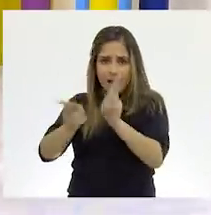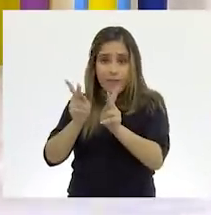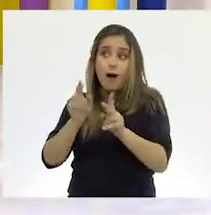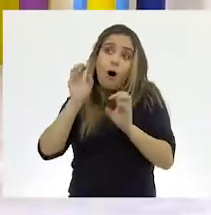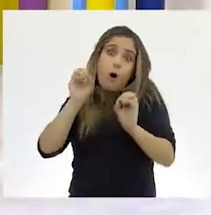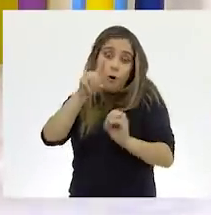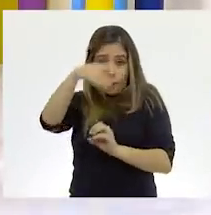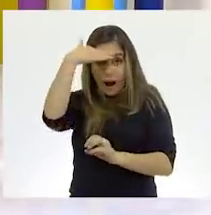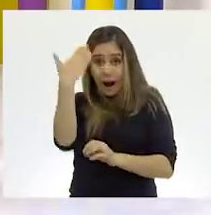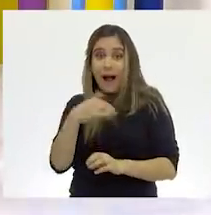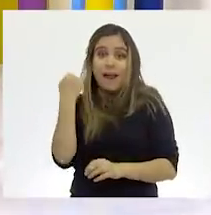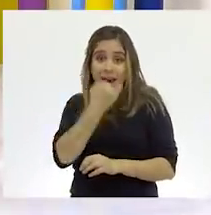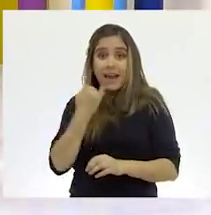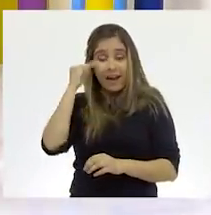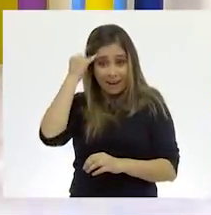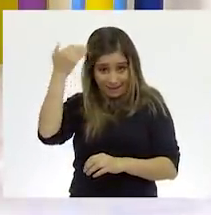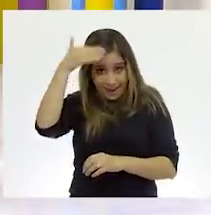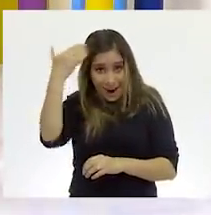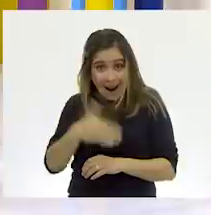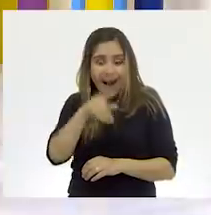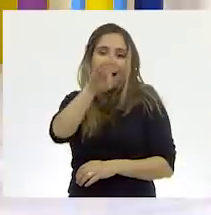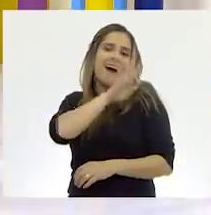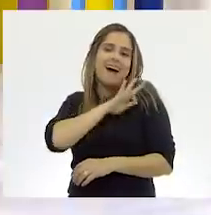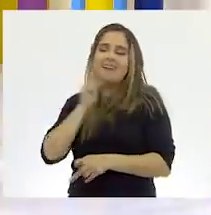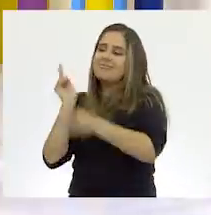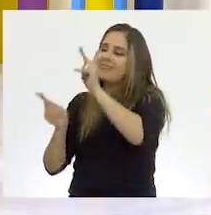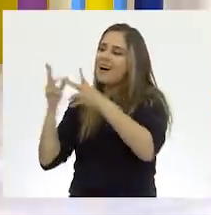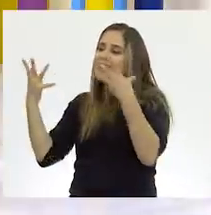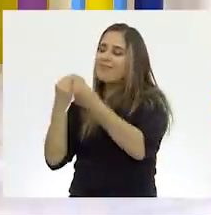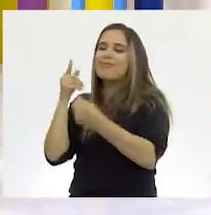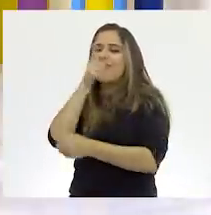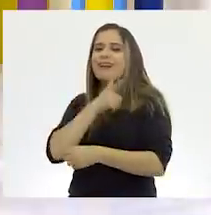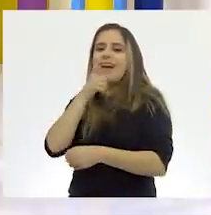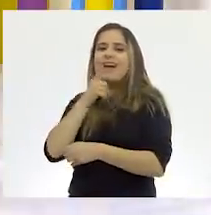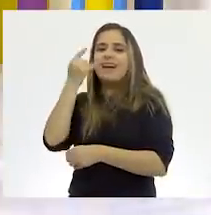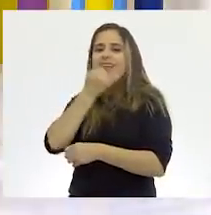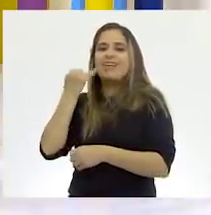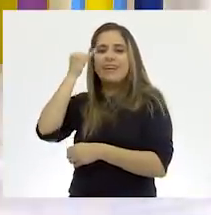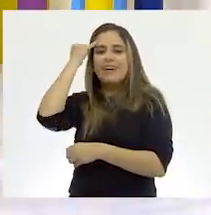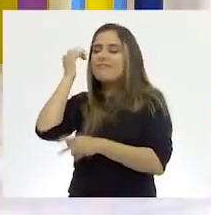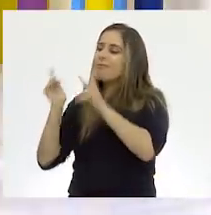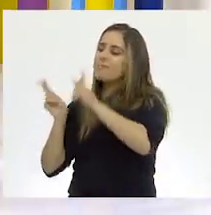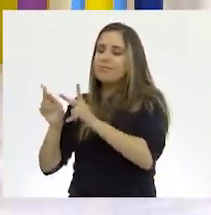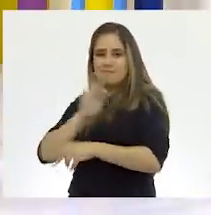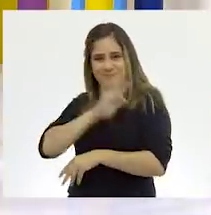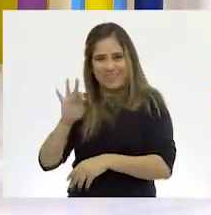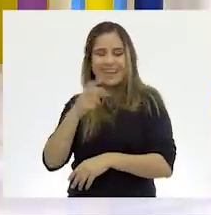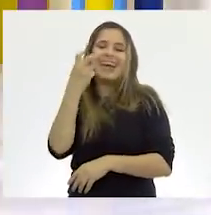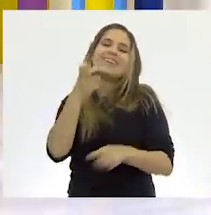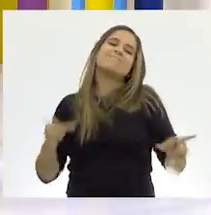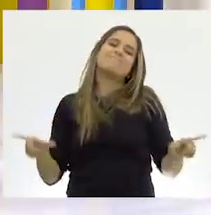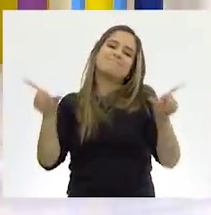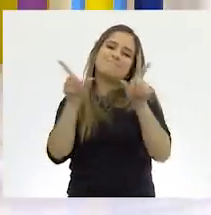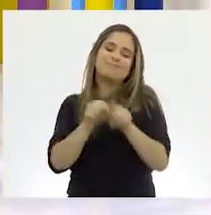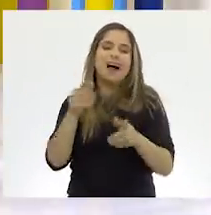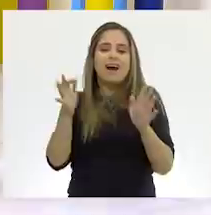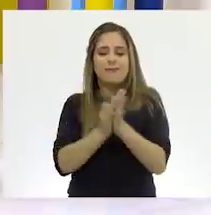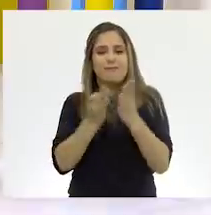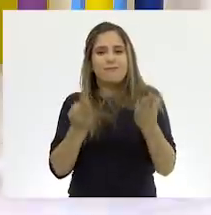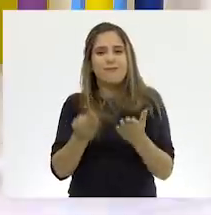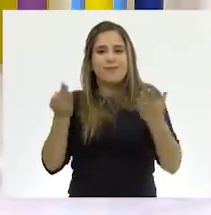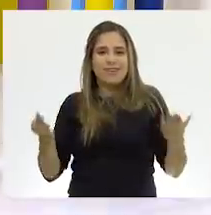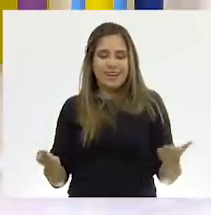aprovecha también este momento para practicarla y platica con tu familia en tu lengua materna. Por hoy hemos terminado con Hagamos un folleto